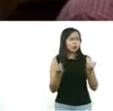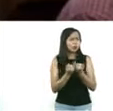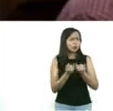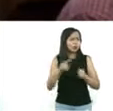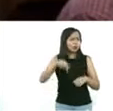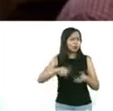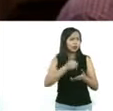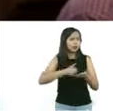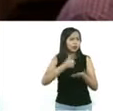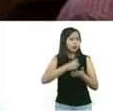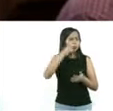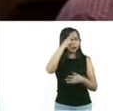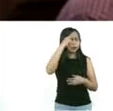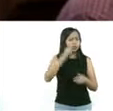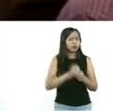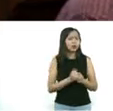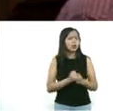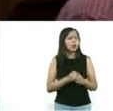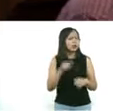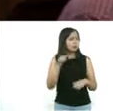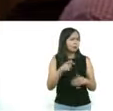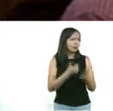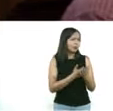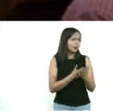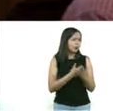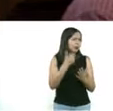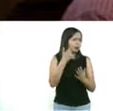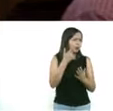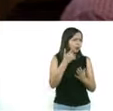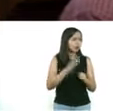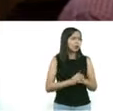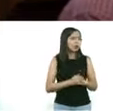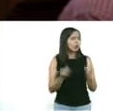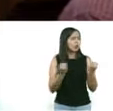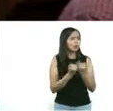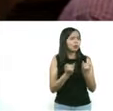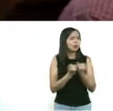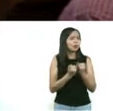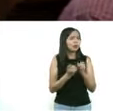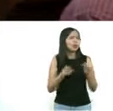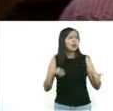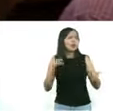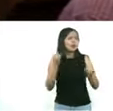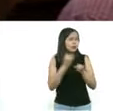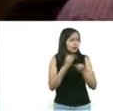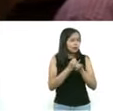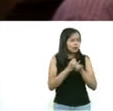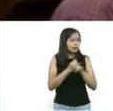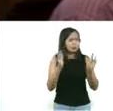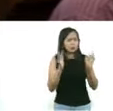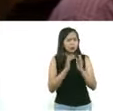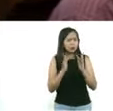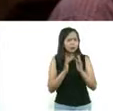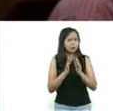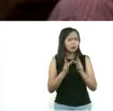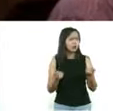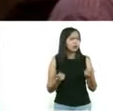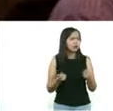dado una expansión del comercio informal, pero también se ha dado enfrentamiento en redes sociales con la subsecretaria